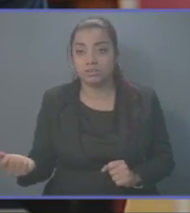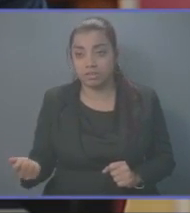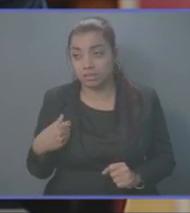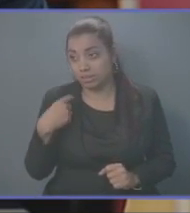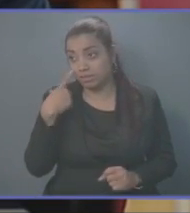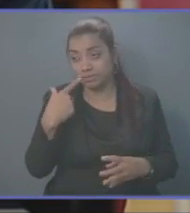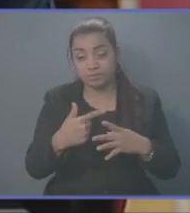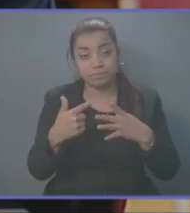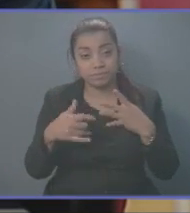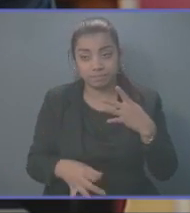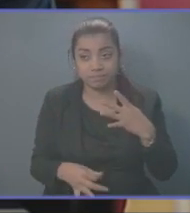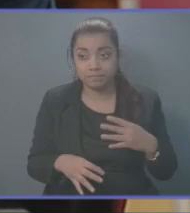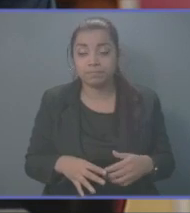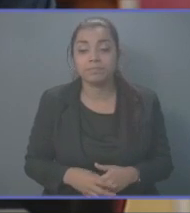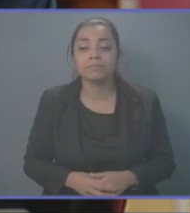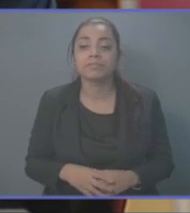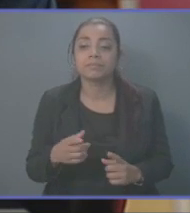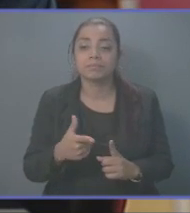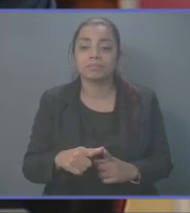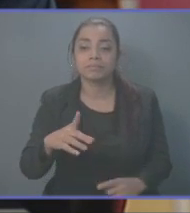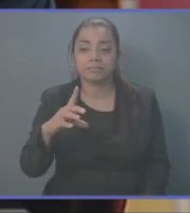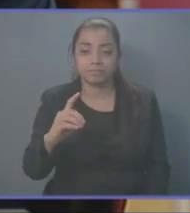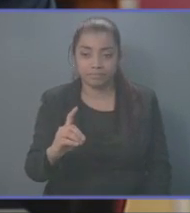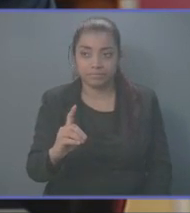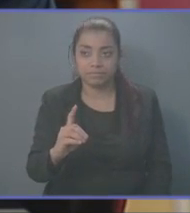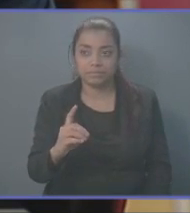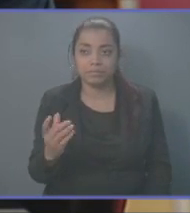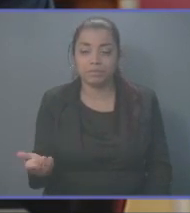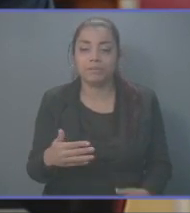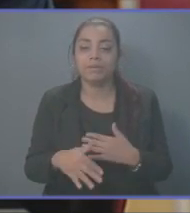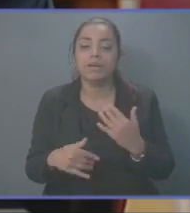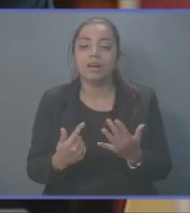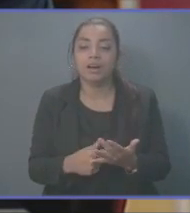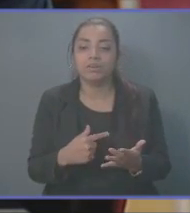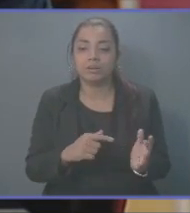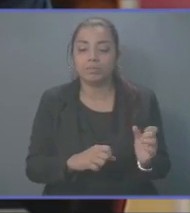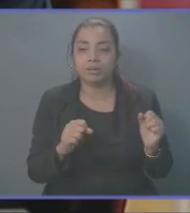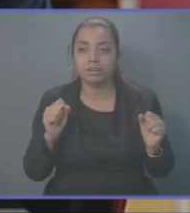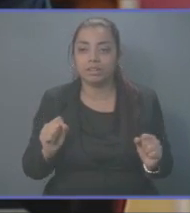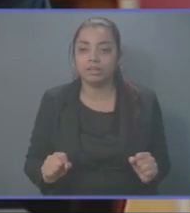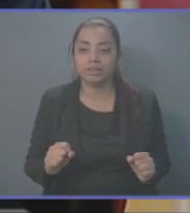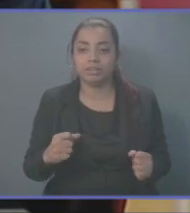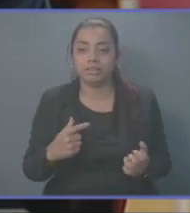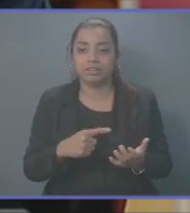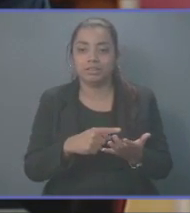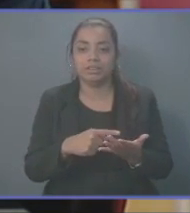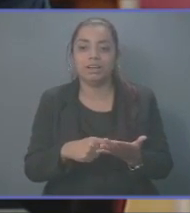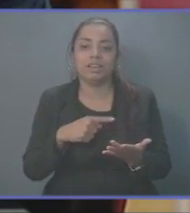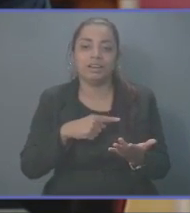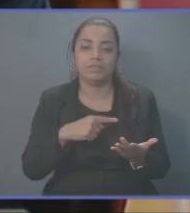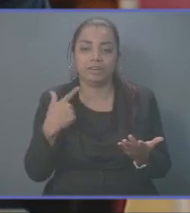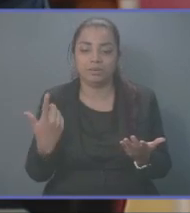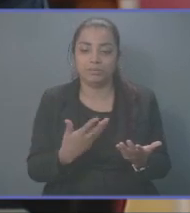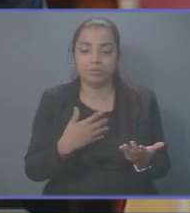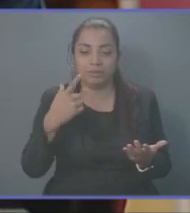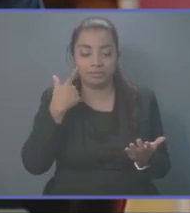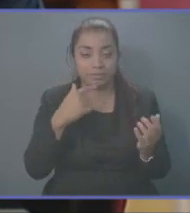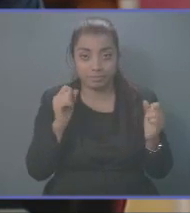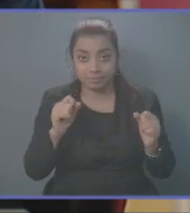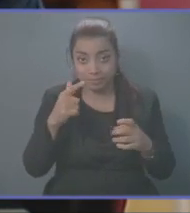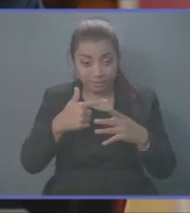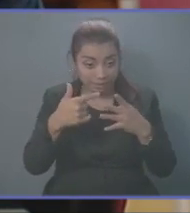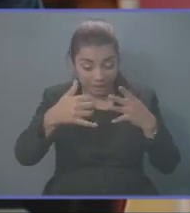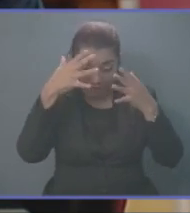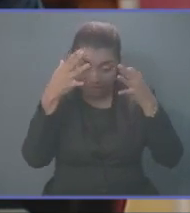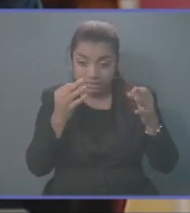legalmente. D. Que se encuentren en proceso de fiscalización iniciado antes o durante la vigencia del presente